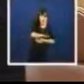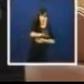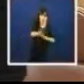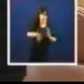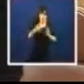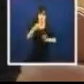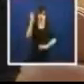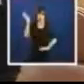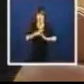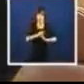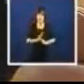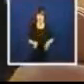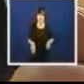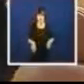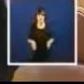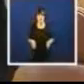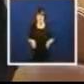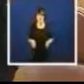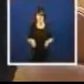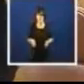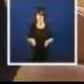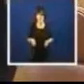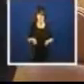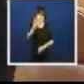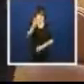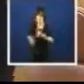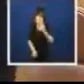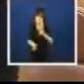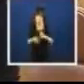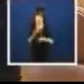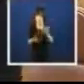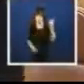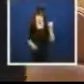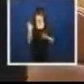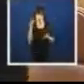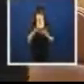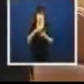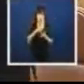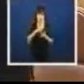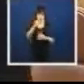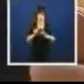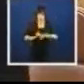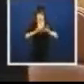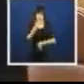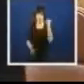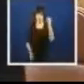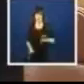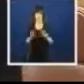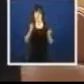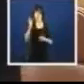paralizada. A legitimidade nacida das urnas está quebrada por toda esta fervenza